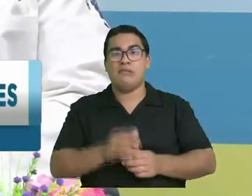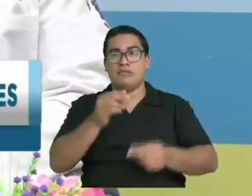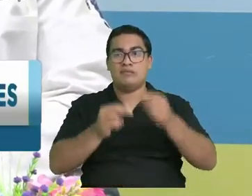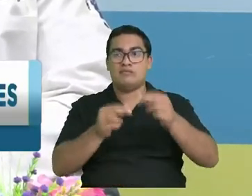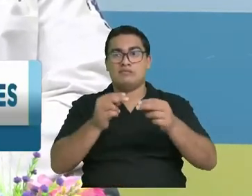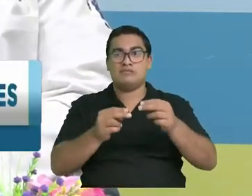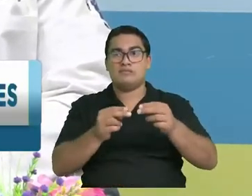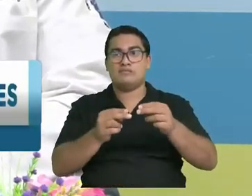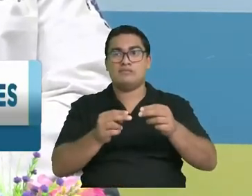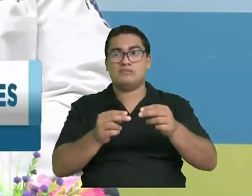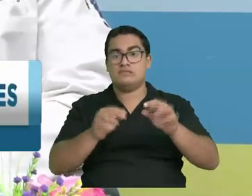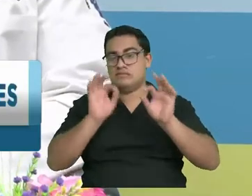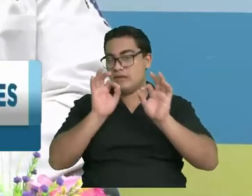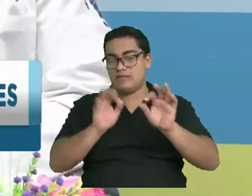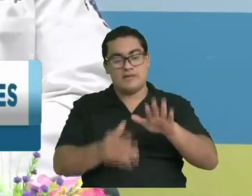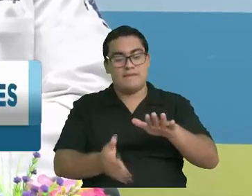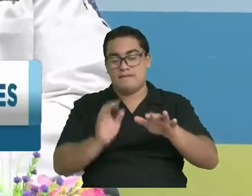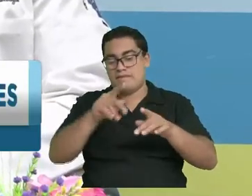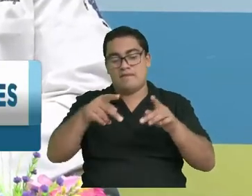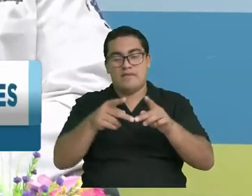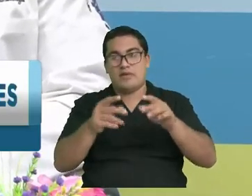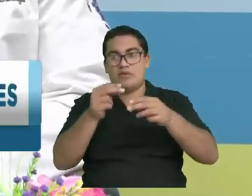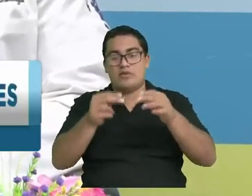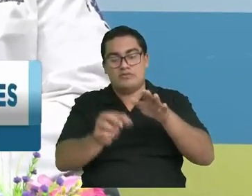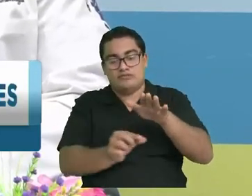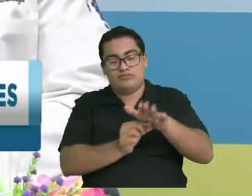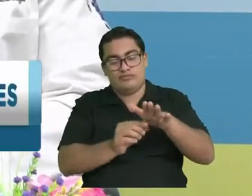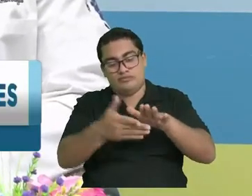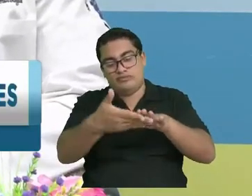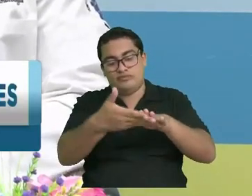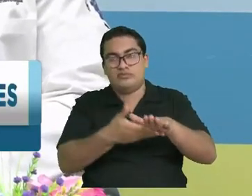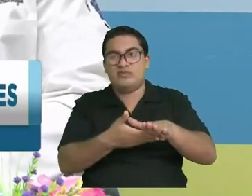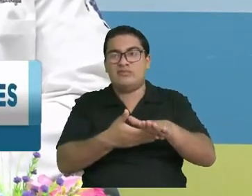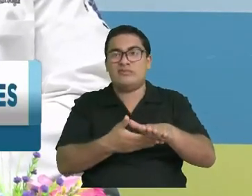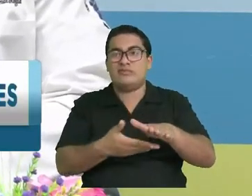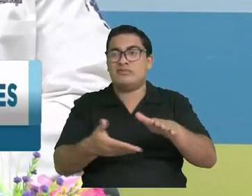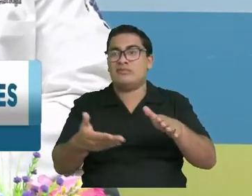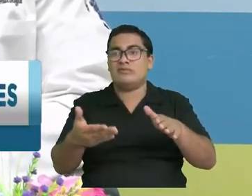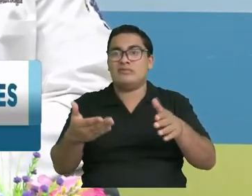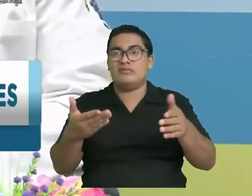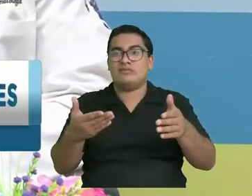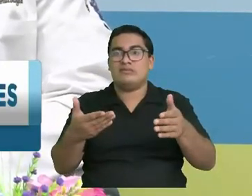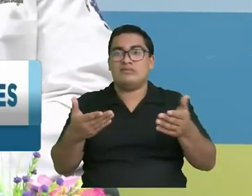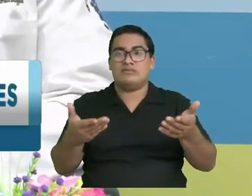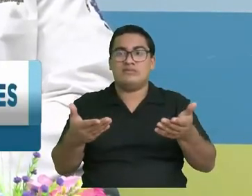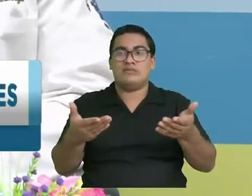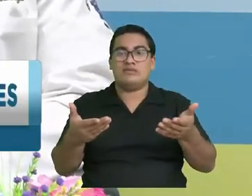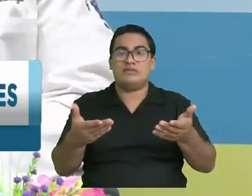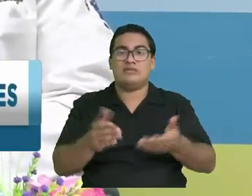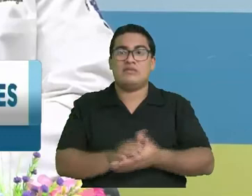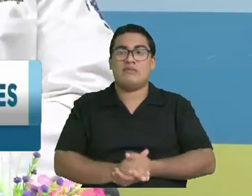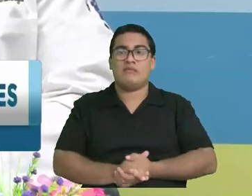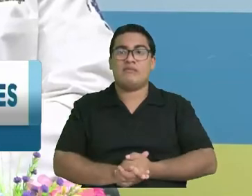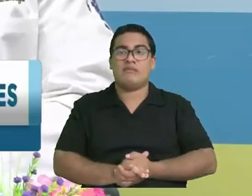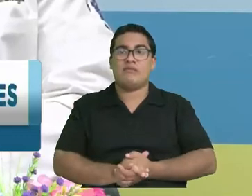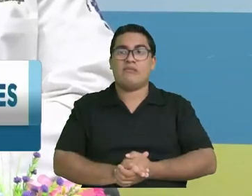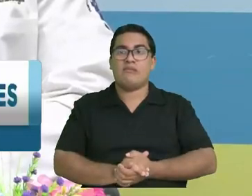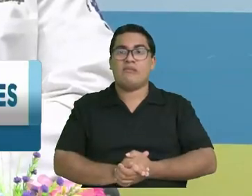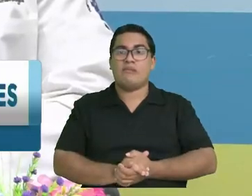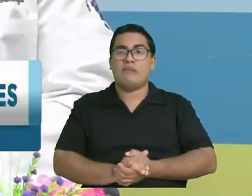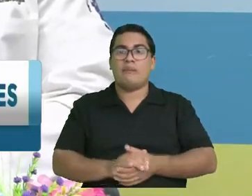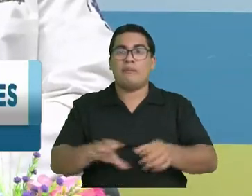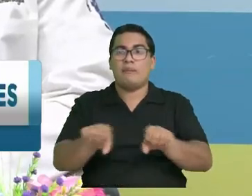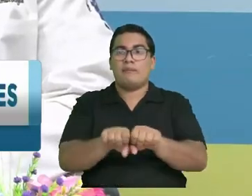talla, te cuento, debe ser de tu talla. Y si tenés la duda entre la talla, preferiblemente una talla mayor. Ajá. ¿Por qué? Porque